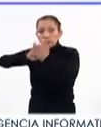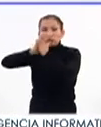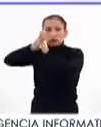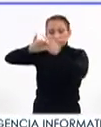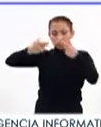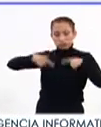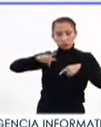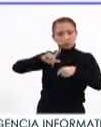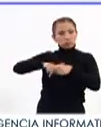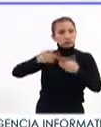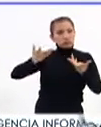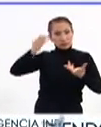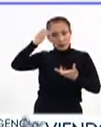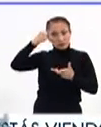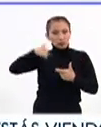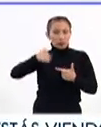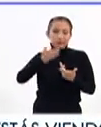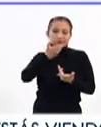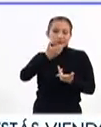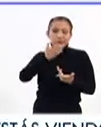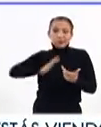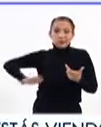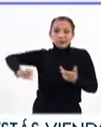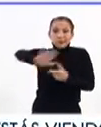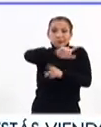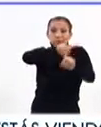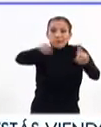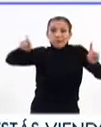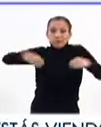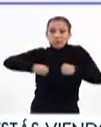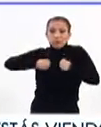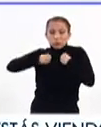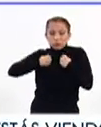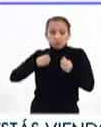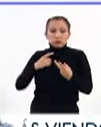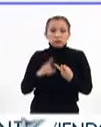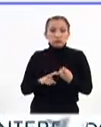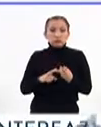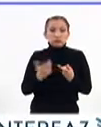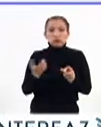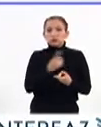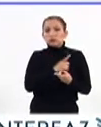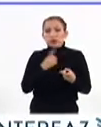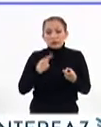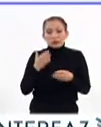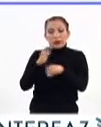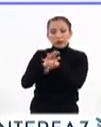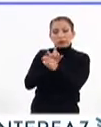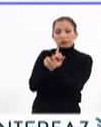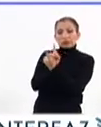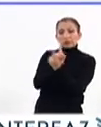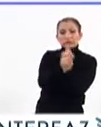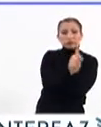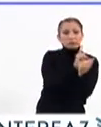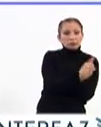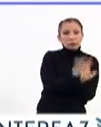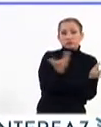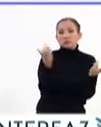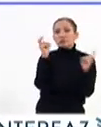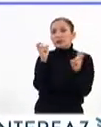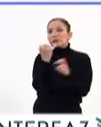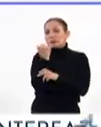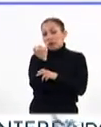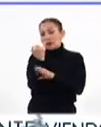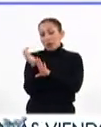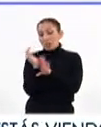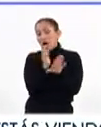este tipo de experiencias, porque uno se tiene que adaptar a entornos completamente distintos, tienes que hacer amigos y bueno, el tema del